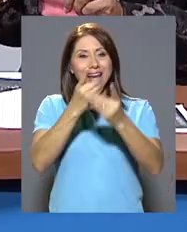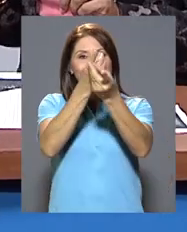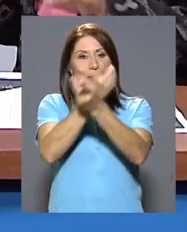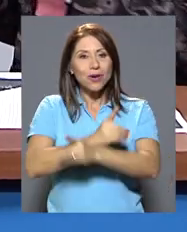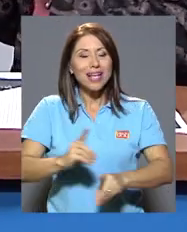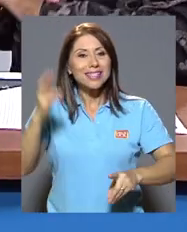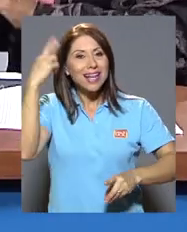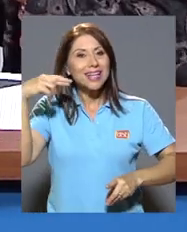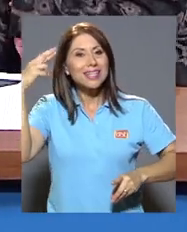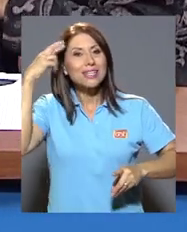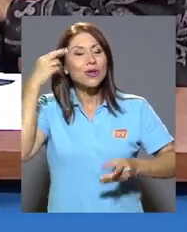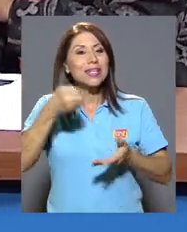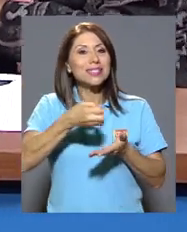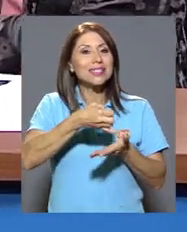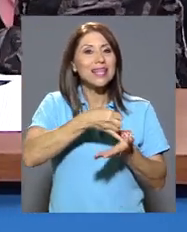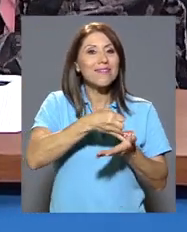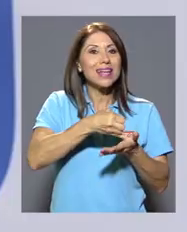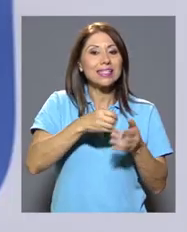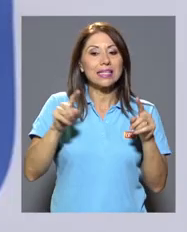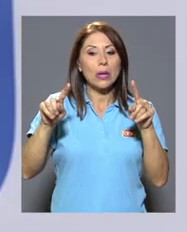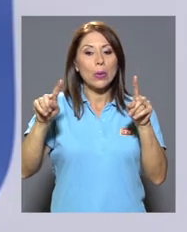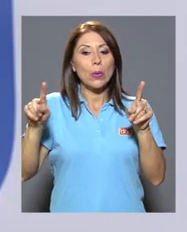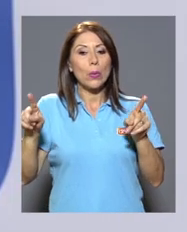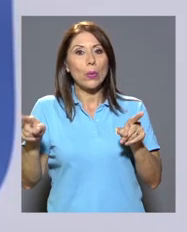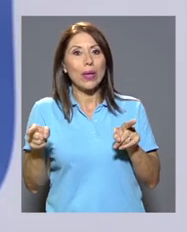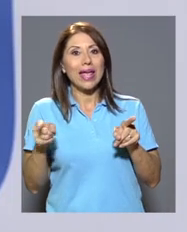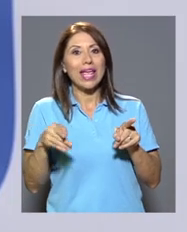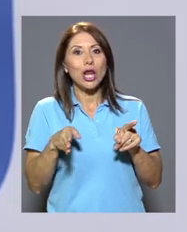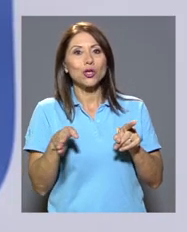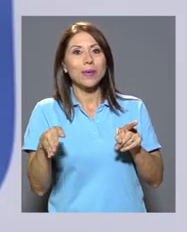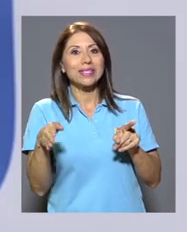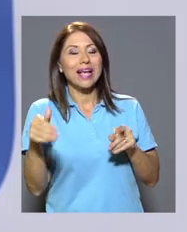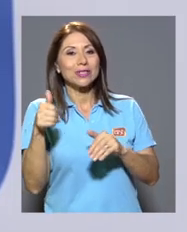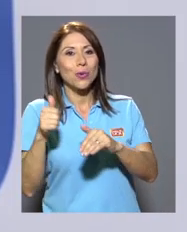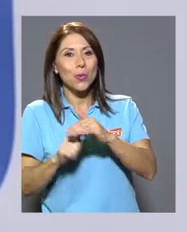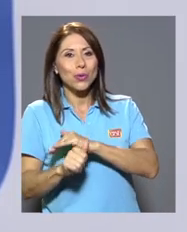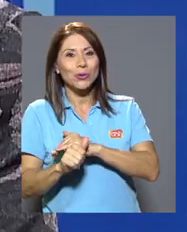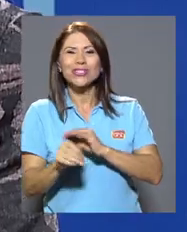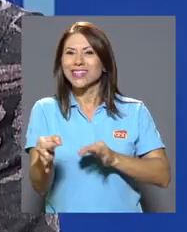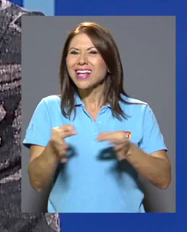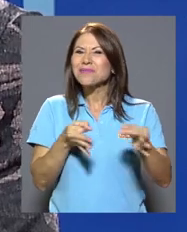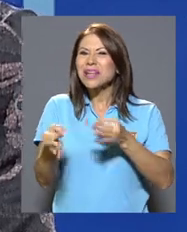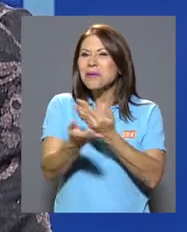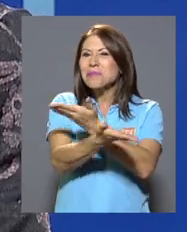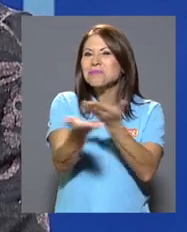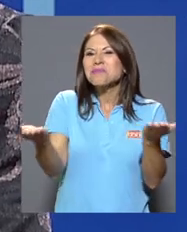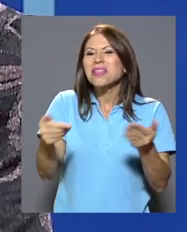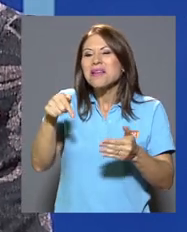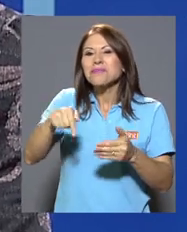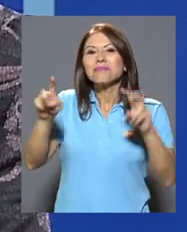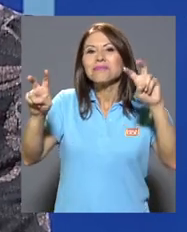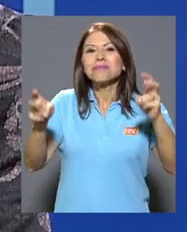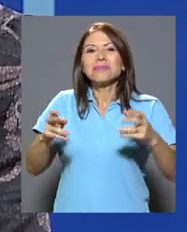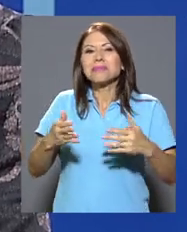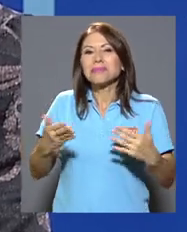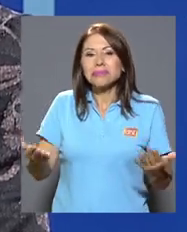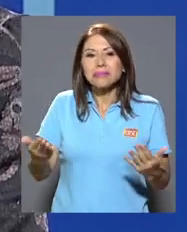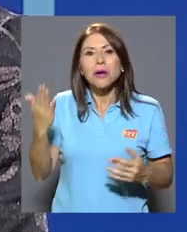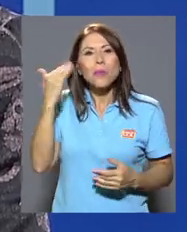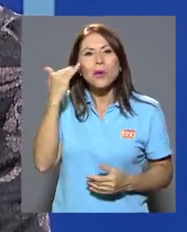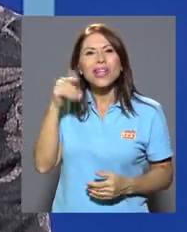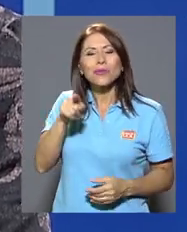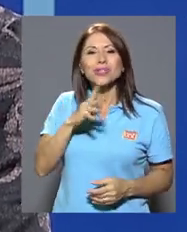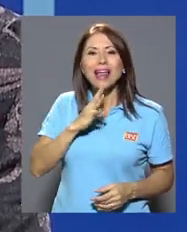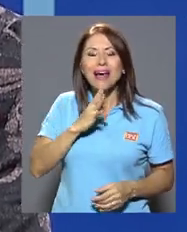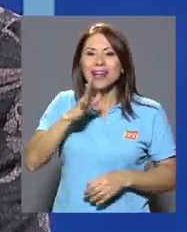entre paréntesis y los pasajes ocultos explicamos un poco al público de qué se trata el libro y por qué habla usted